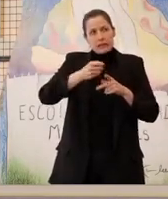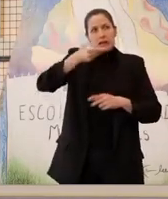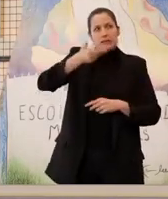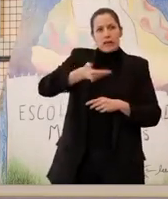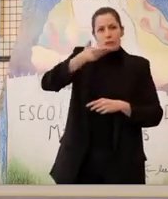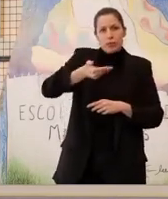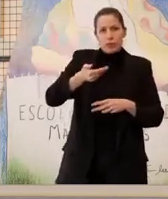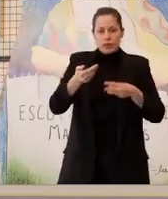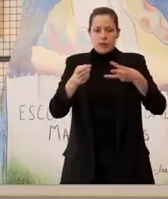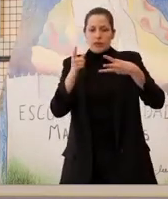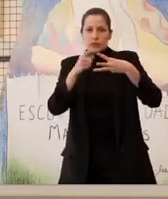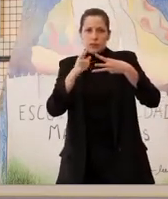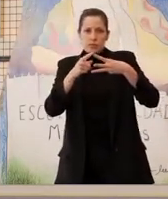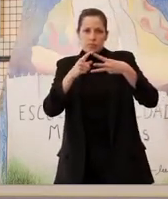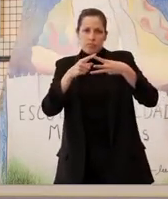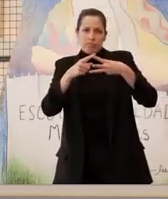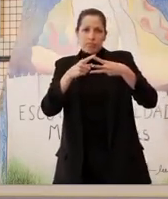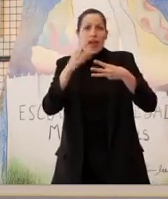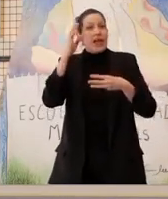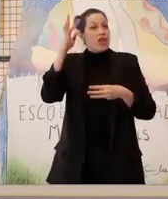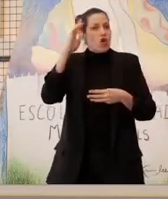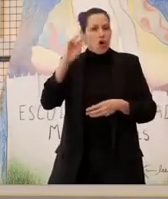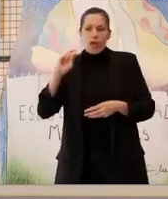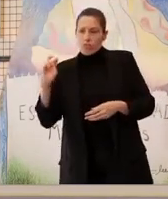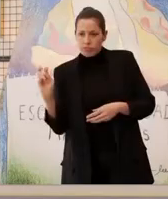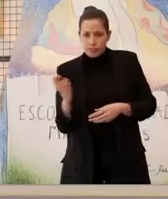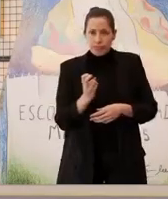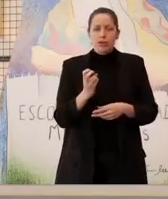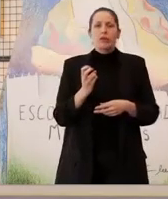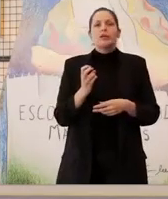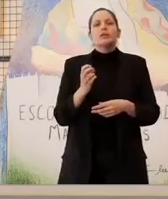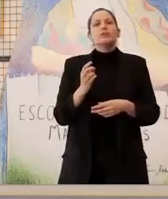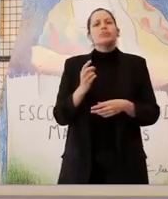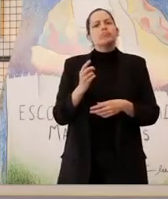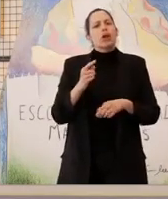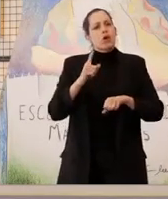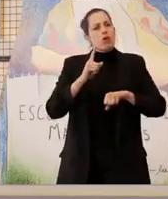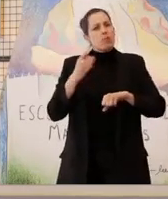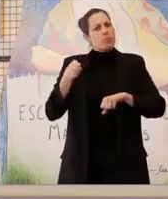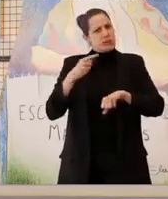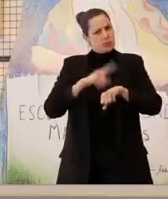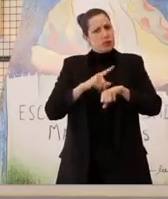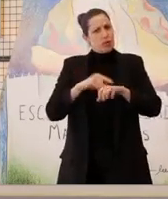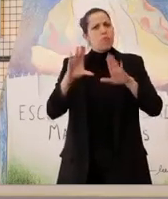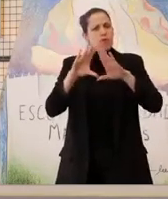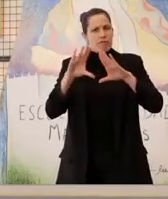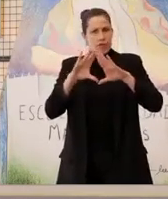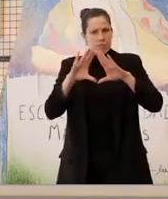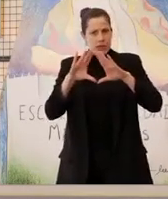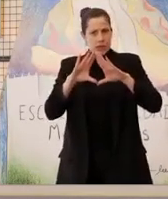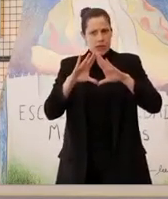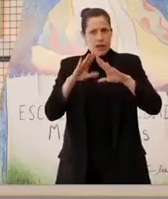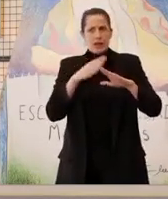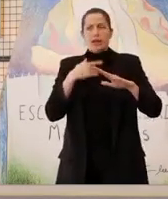pudiesen ser plurales ideológicamente pero al mismo tiempo feministas es decir la